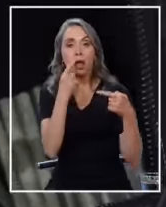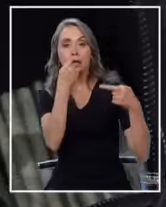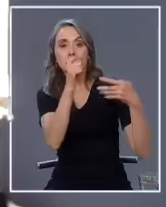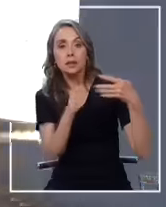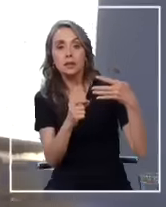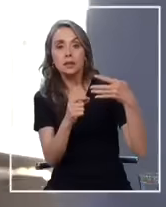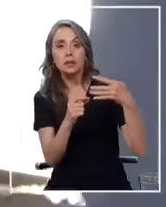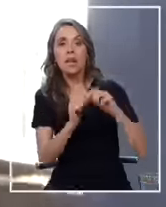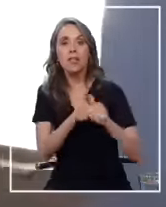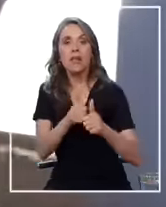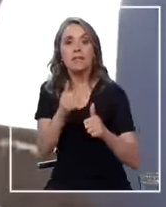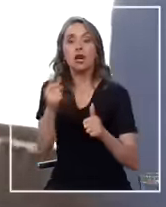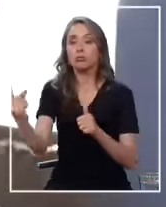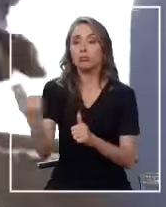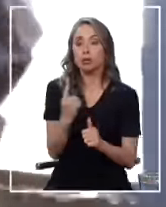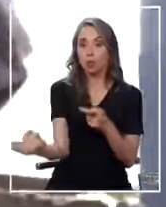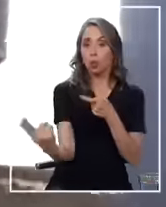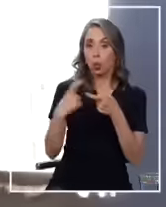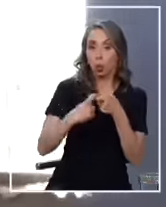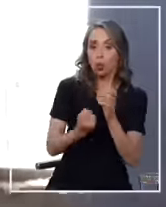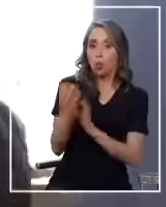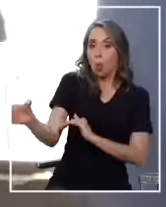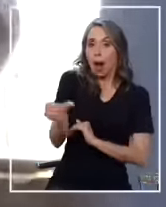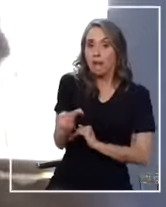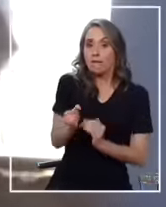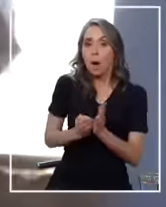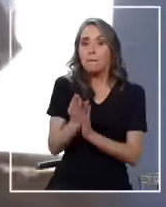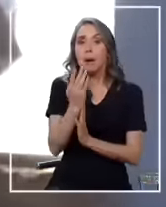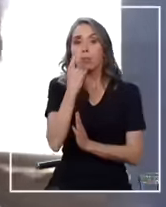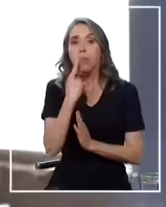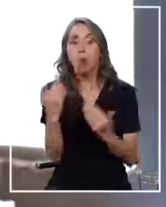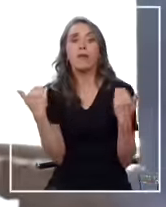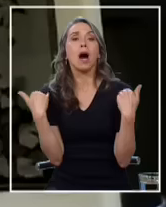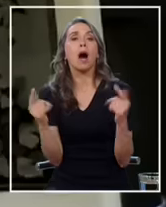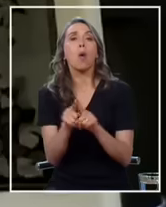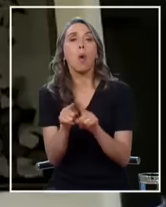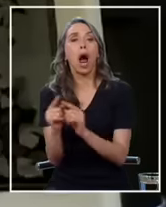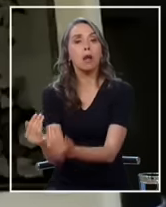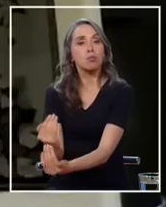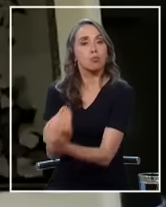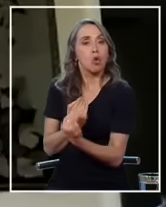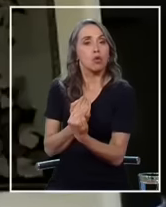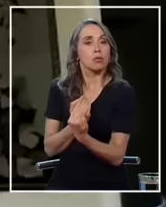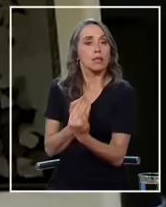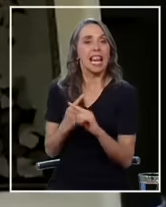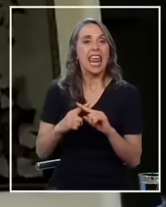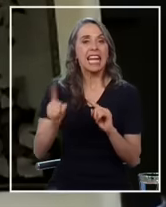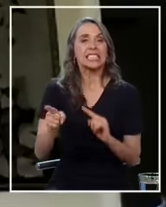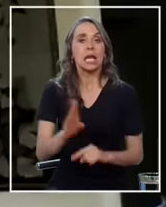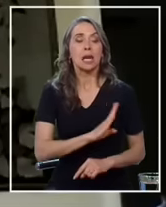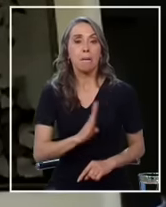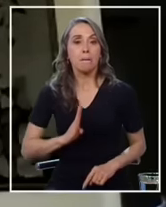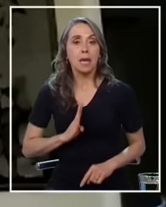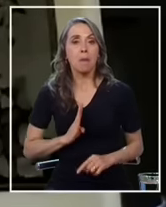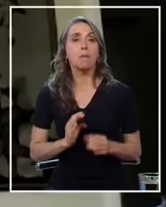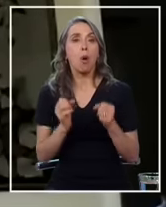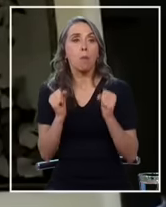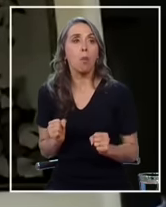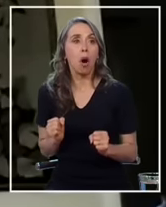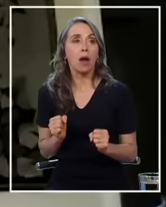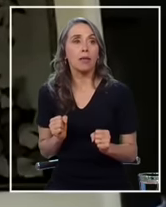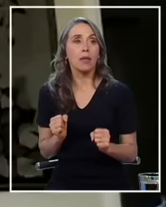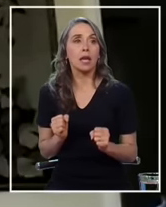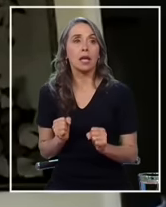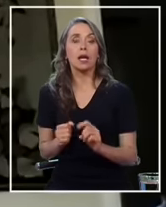incluyen retos de iniciación. Porque ellos necesitan la lealtad de sus miembros y también necesitan asegurarse que esos miembros sean capaces